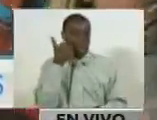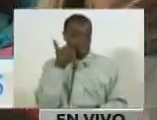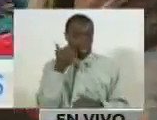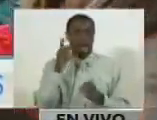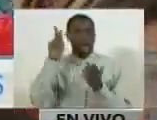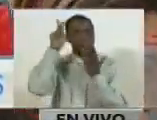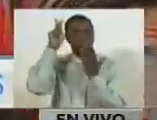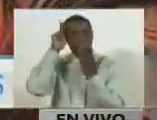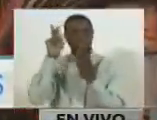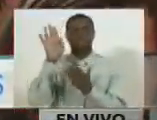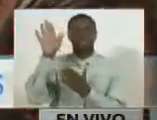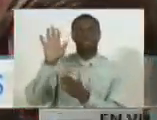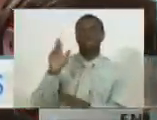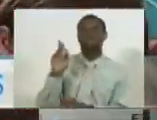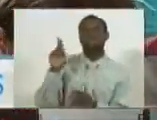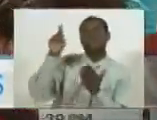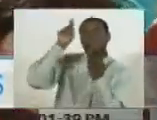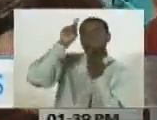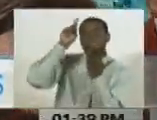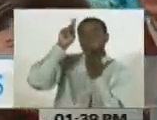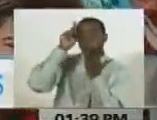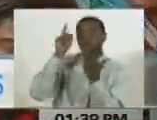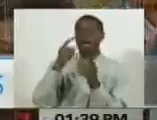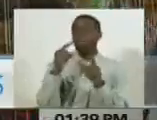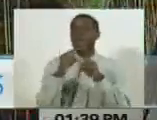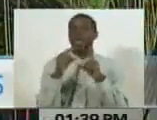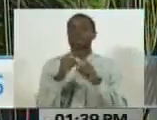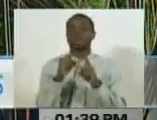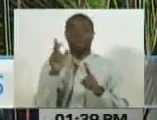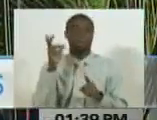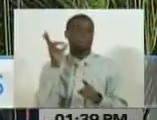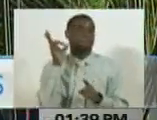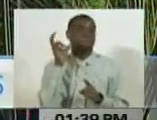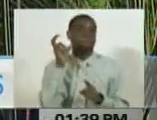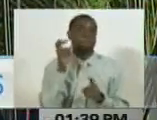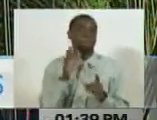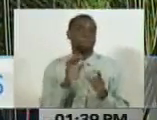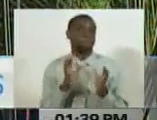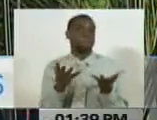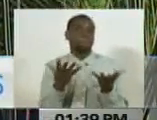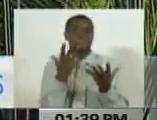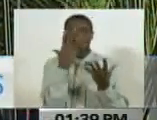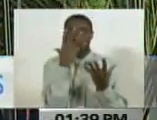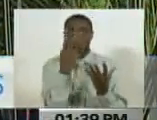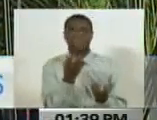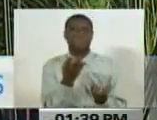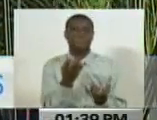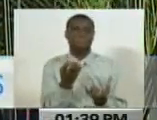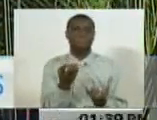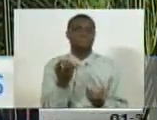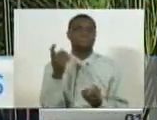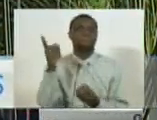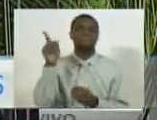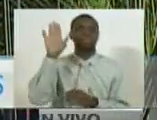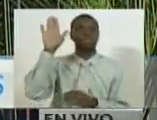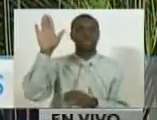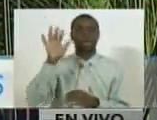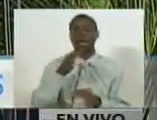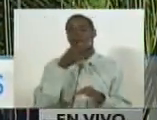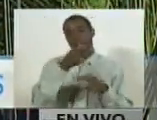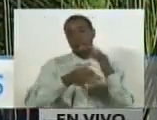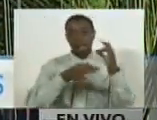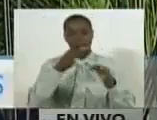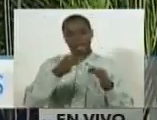Chahora, Juatani, Jiñeteme, Niene, Chese, Unes, Añane, Chistica, Ane, Amazonas, Soturutura, Acompaña, Basta,